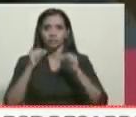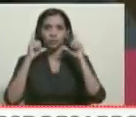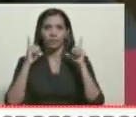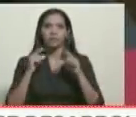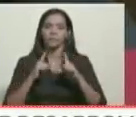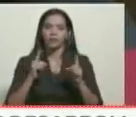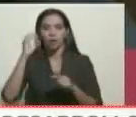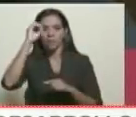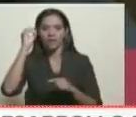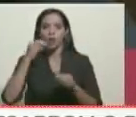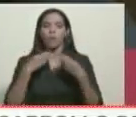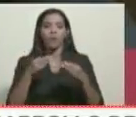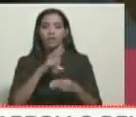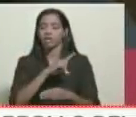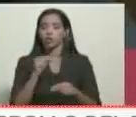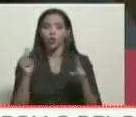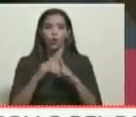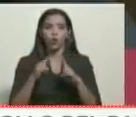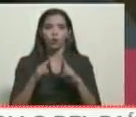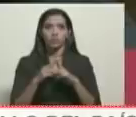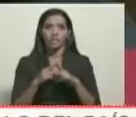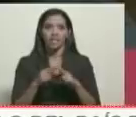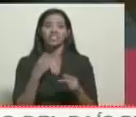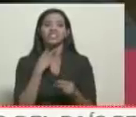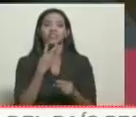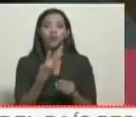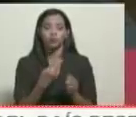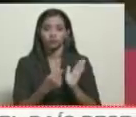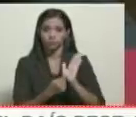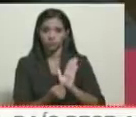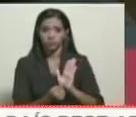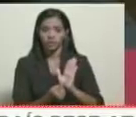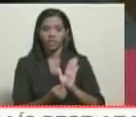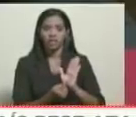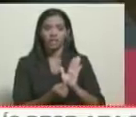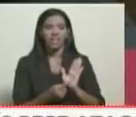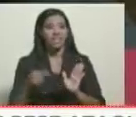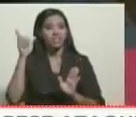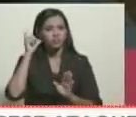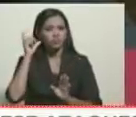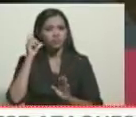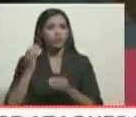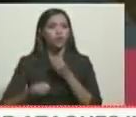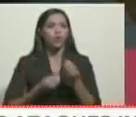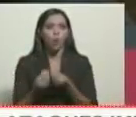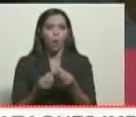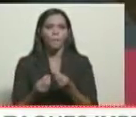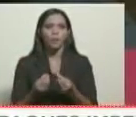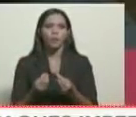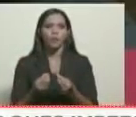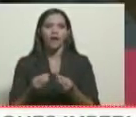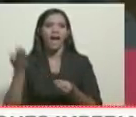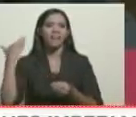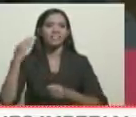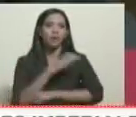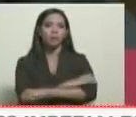opinión pública que no conoce este audio, ¿verdad? Revelar de cómo actuaban en la Cuarta